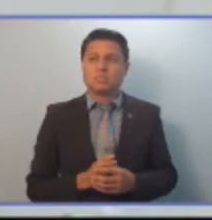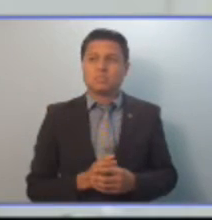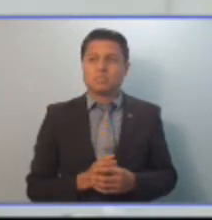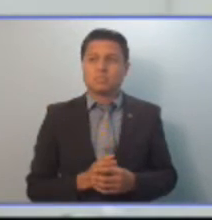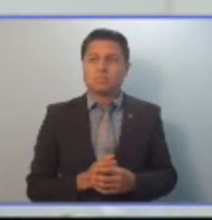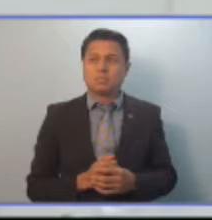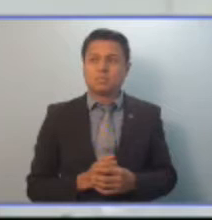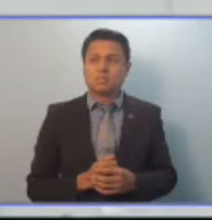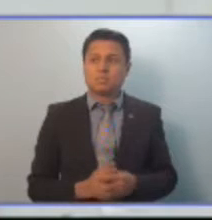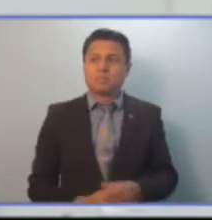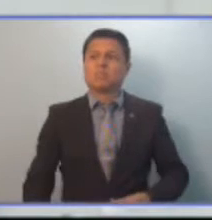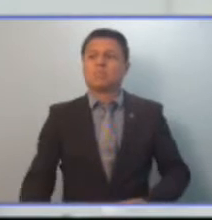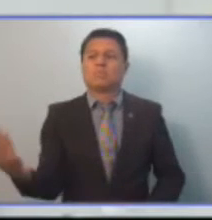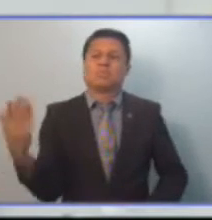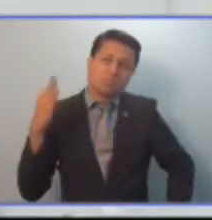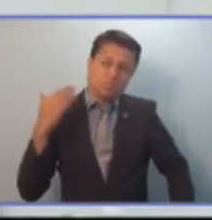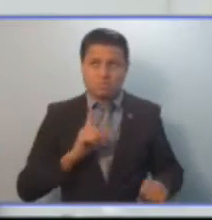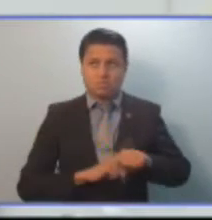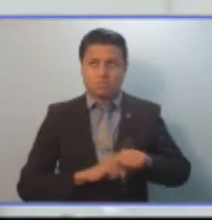En aquel momento,